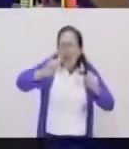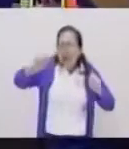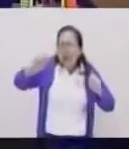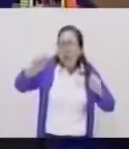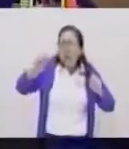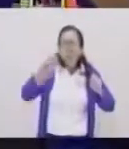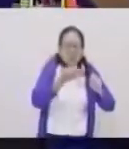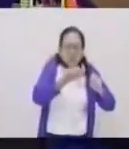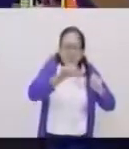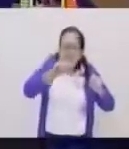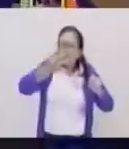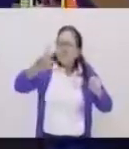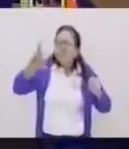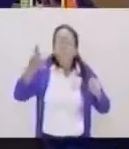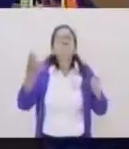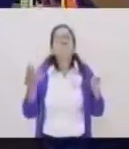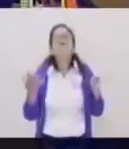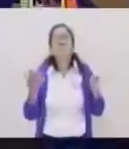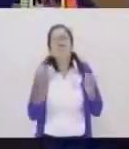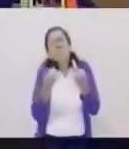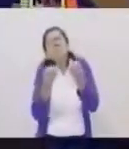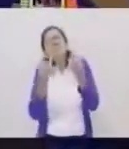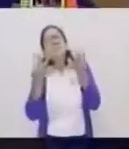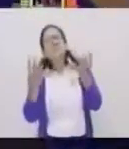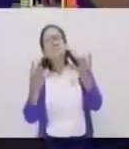largo de